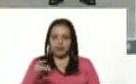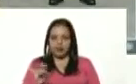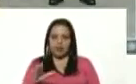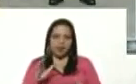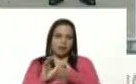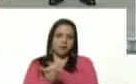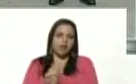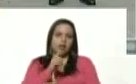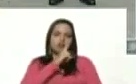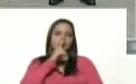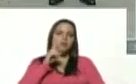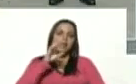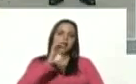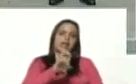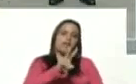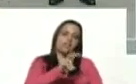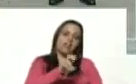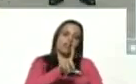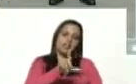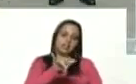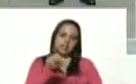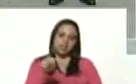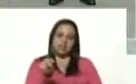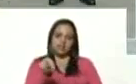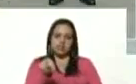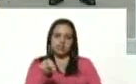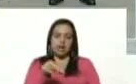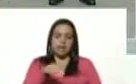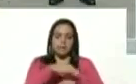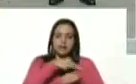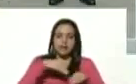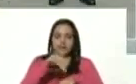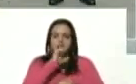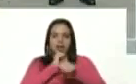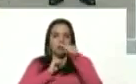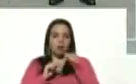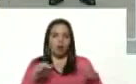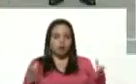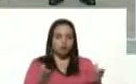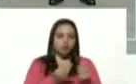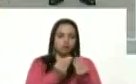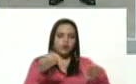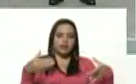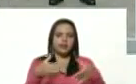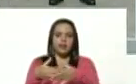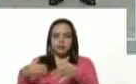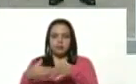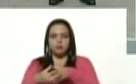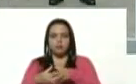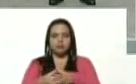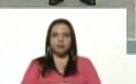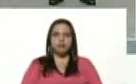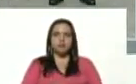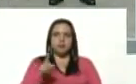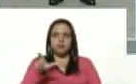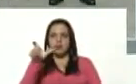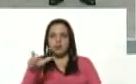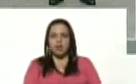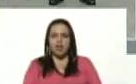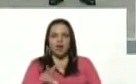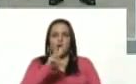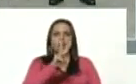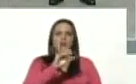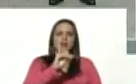Evelyn Vázquez, ministra de Agua. Allá está, bueno, con todo su equipo. Está Winkelmann Paredes,